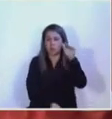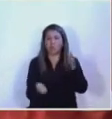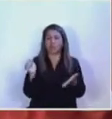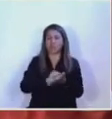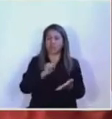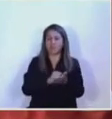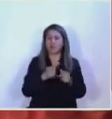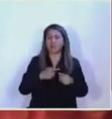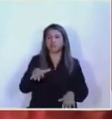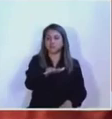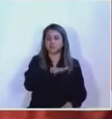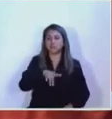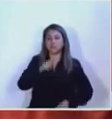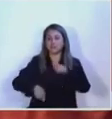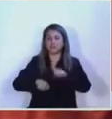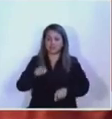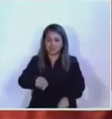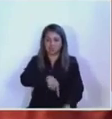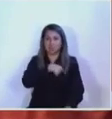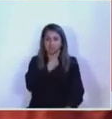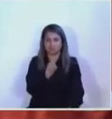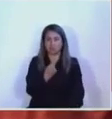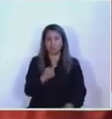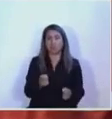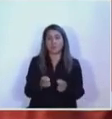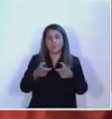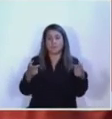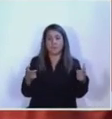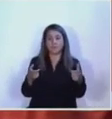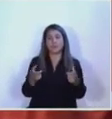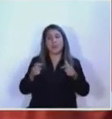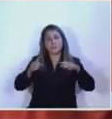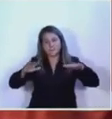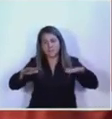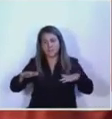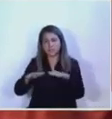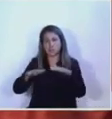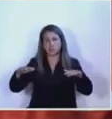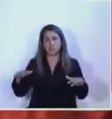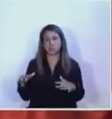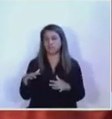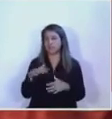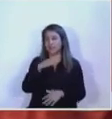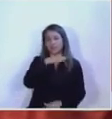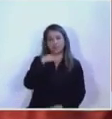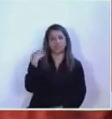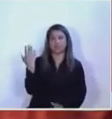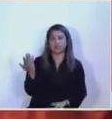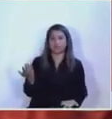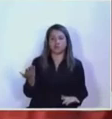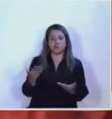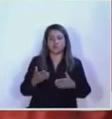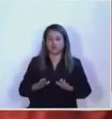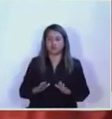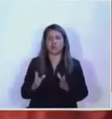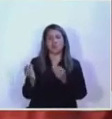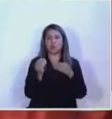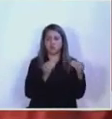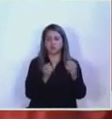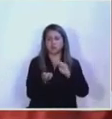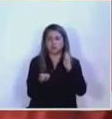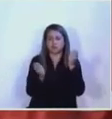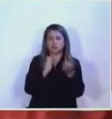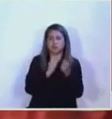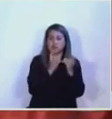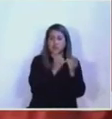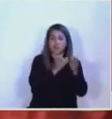territoriales y, dada su envergadura, la presión no dio para más. Habíamos vivido una serie de hitos durante la transición